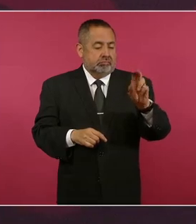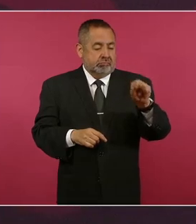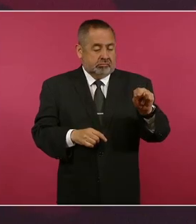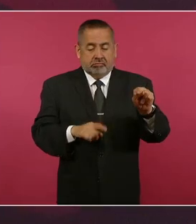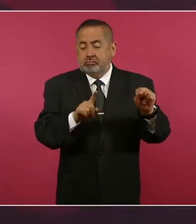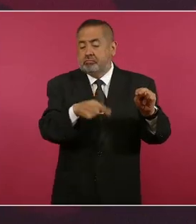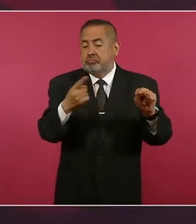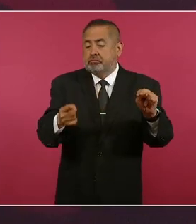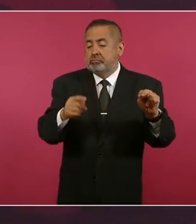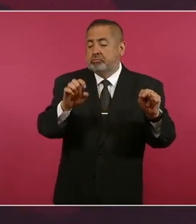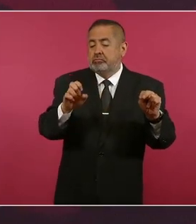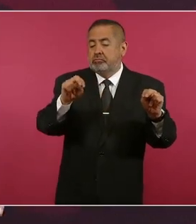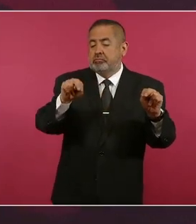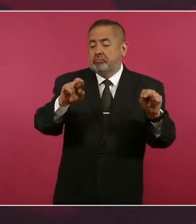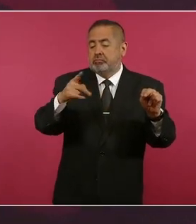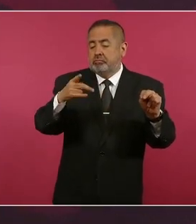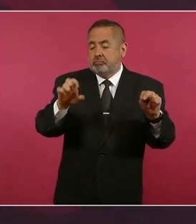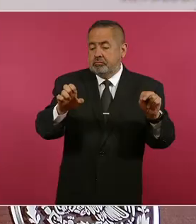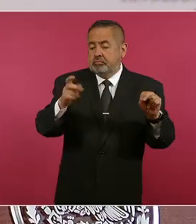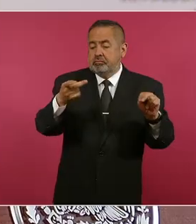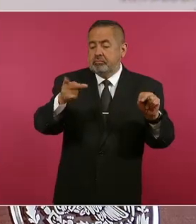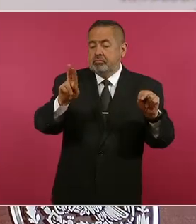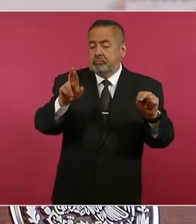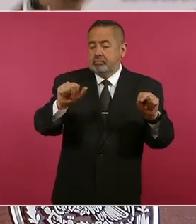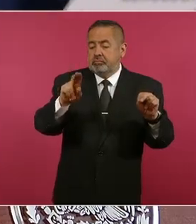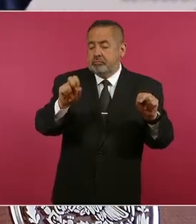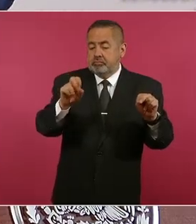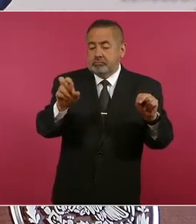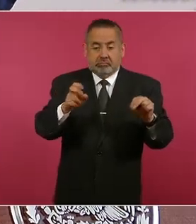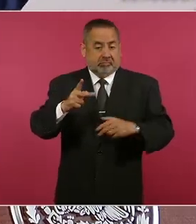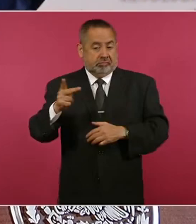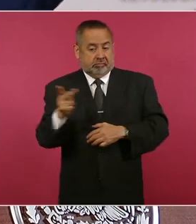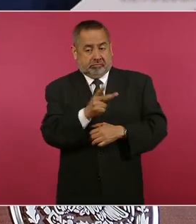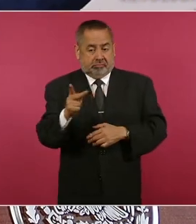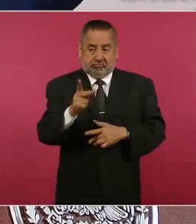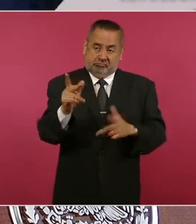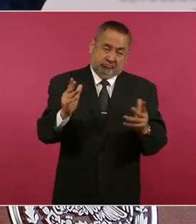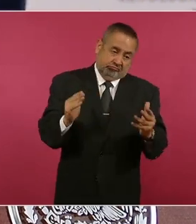y Enrique Krause. Y los dos,